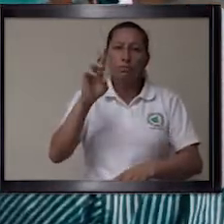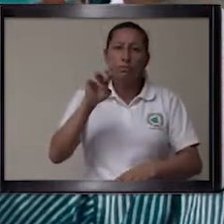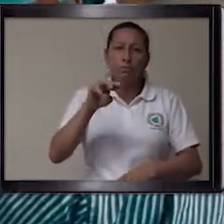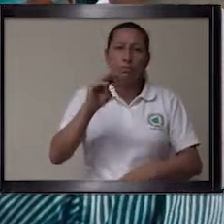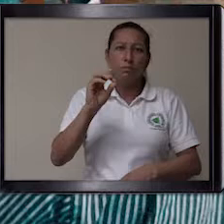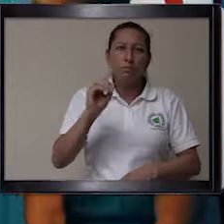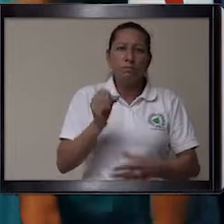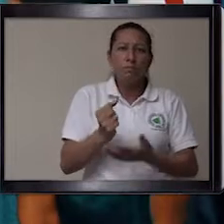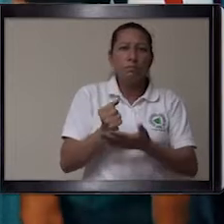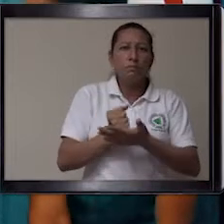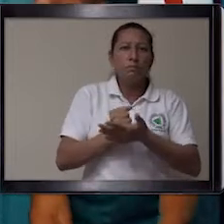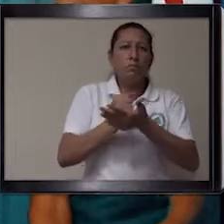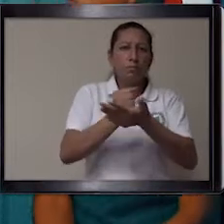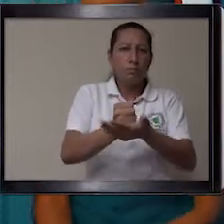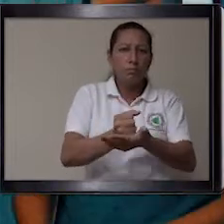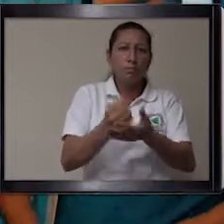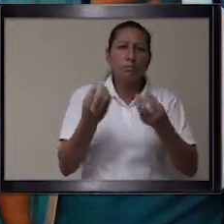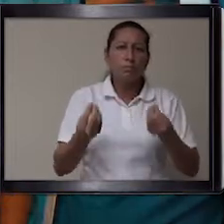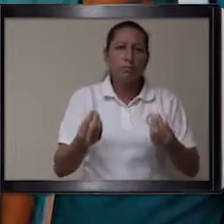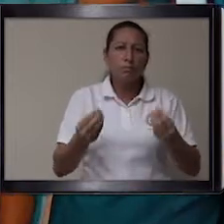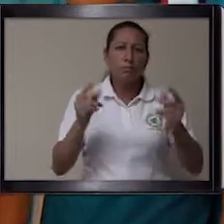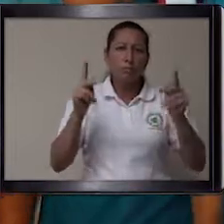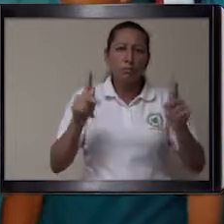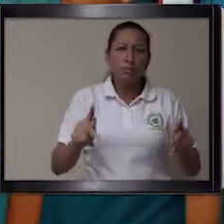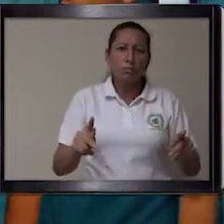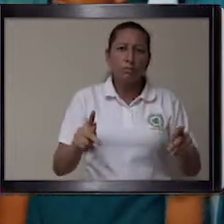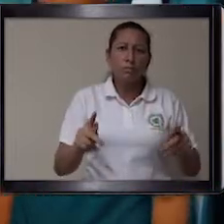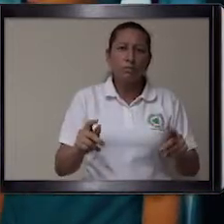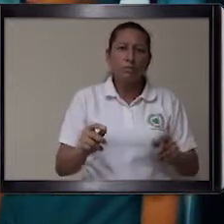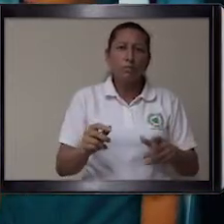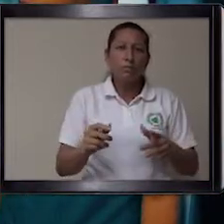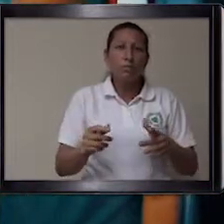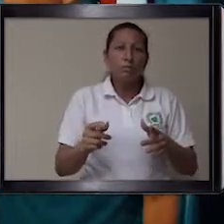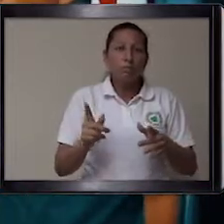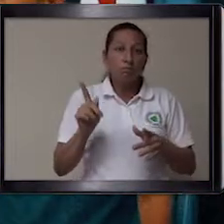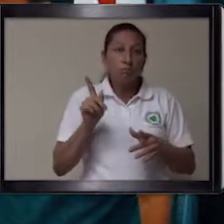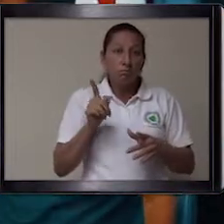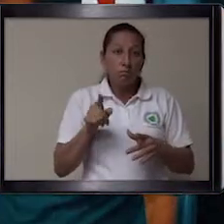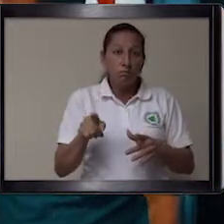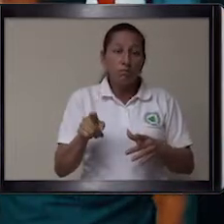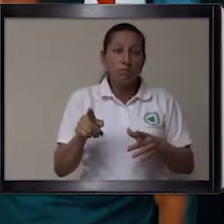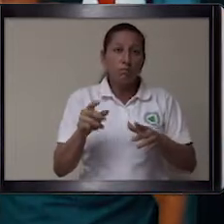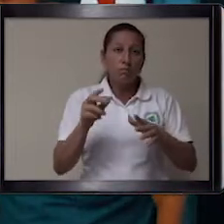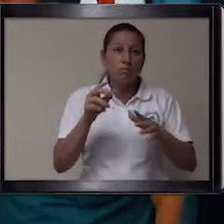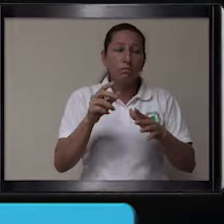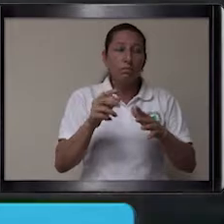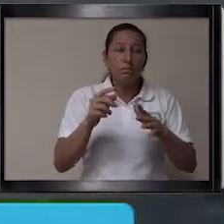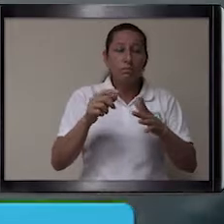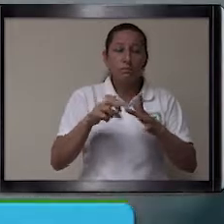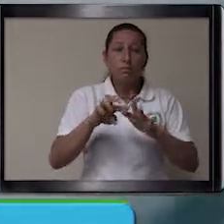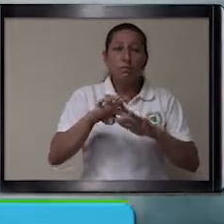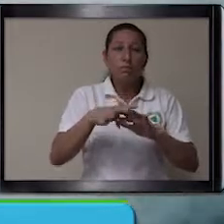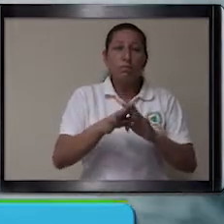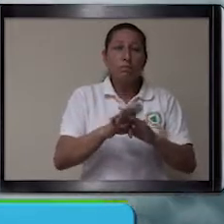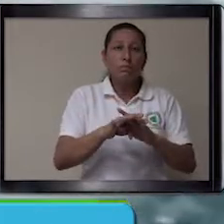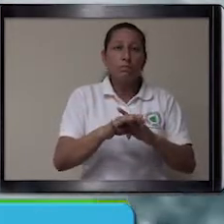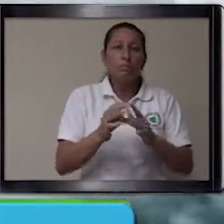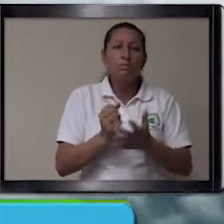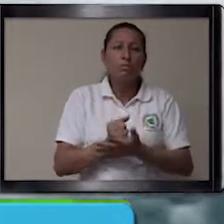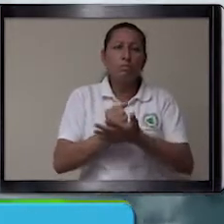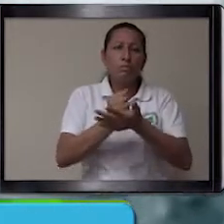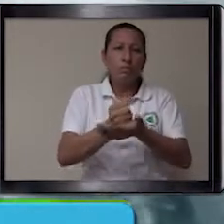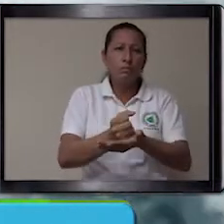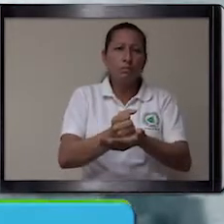Y este es un programa en el que nosotros como psicólogos hemos compartido. Para quienes han vivido